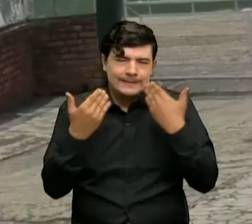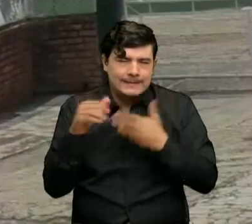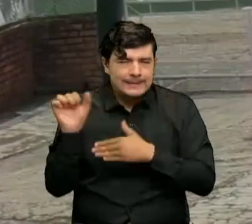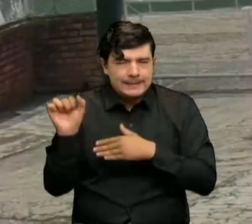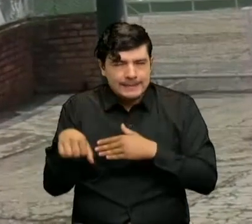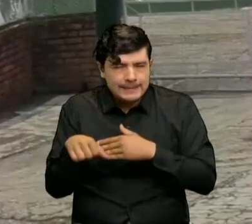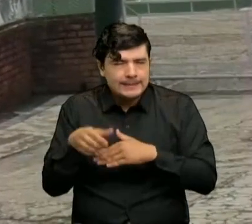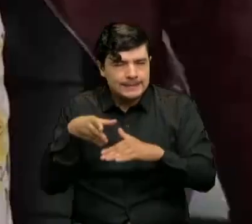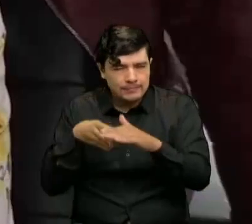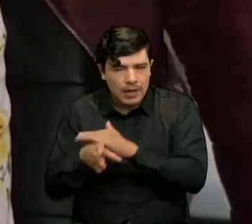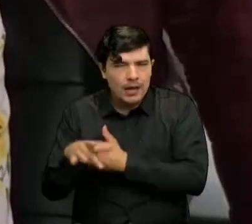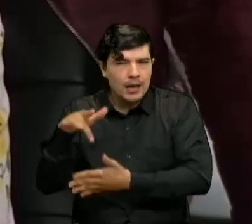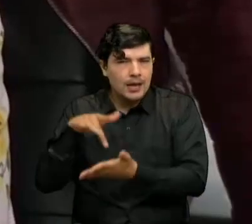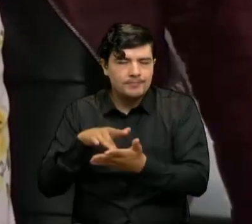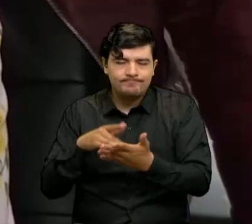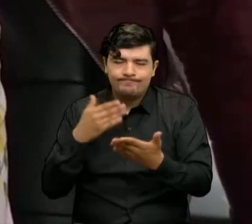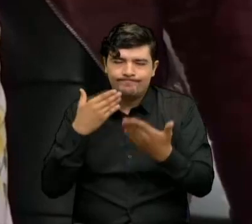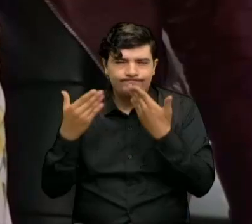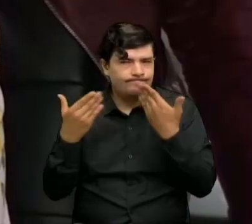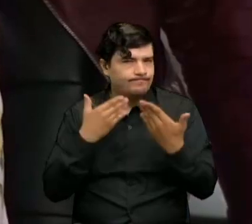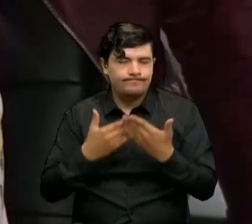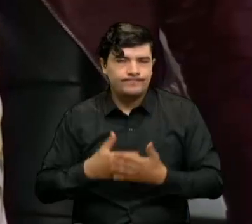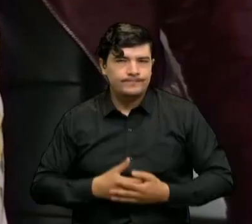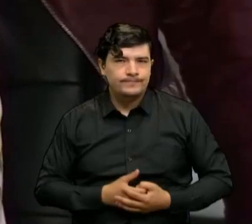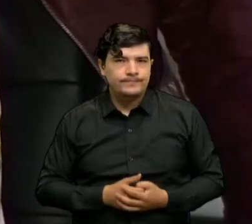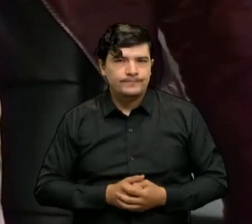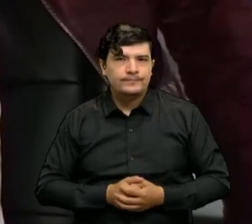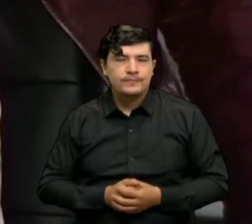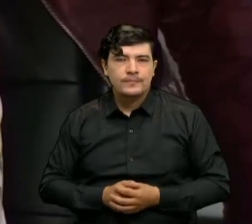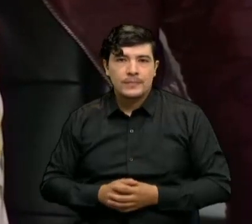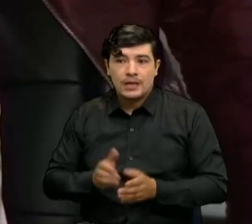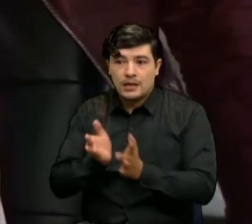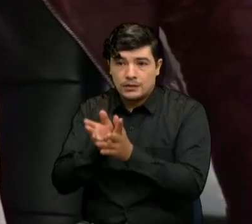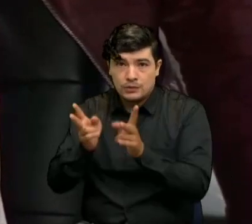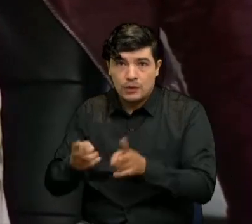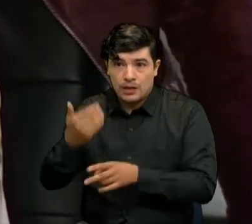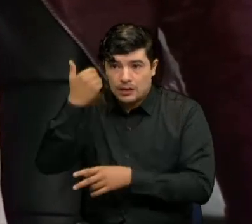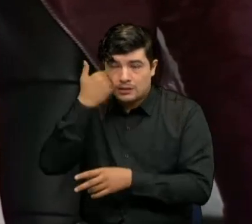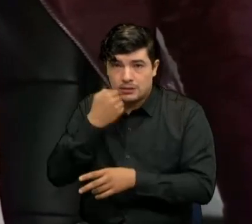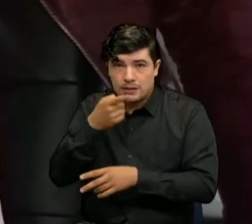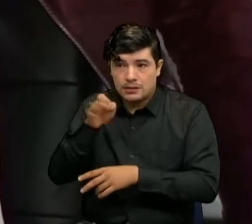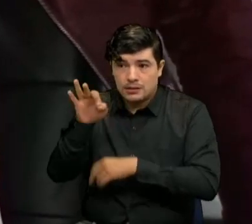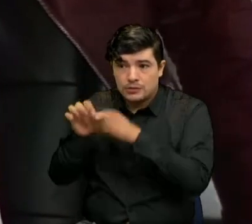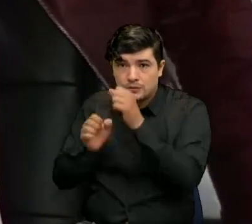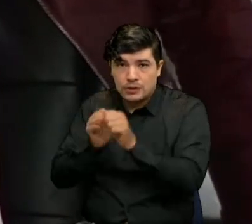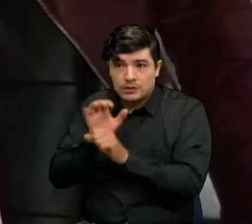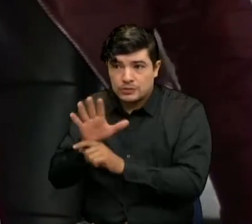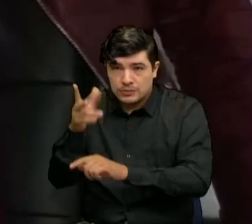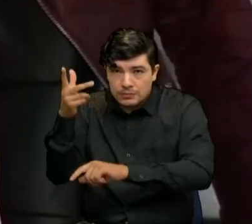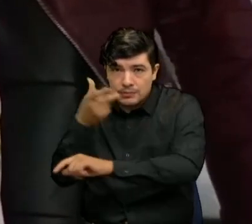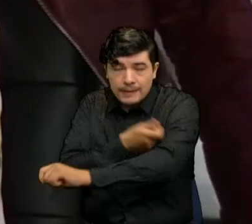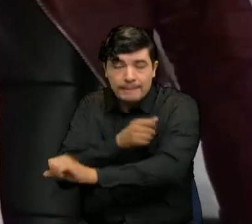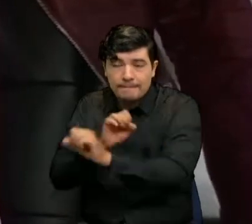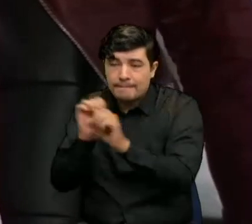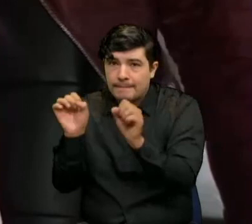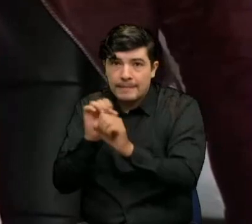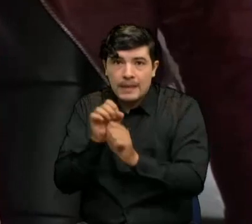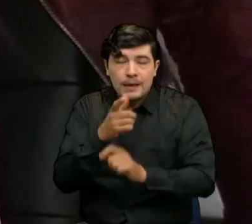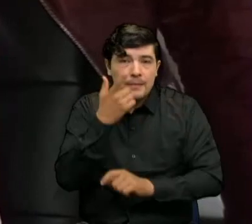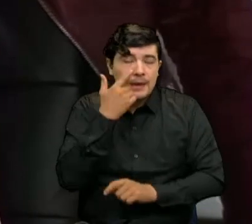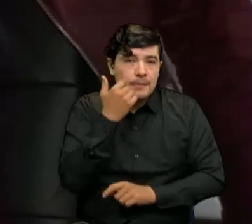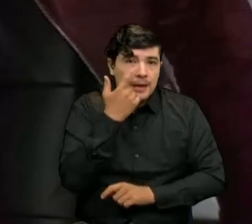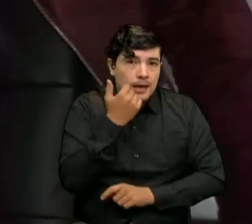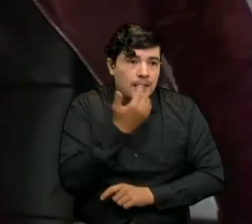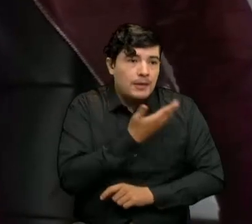la presencialidad en su mayoría los estudiantes menores de edad no están vacunados los padres de familia menores de 40